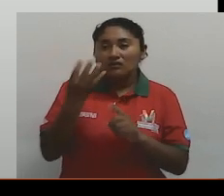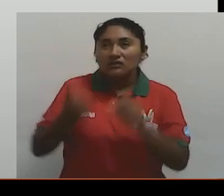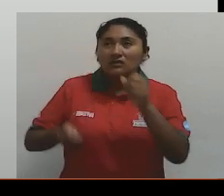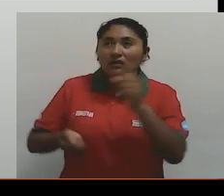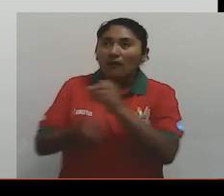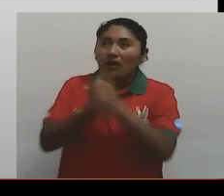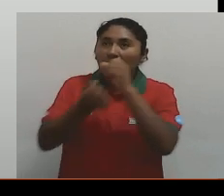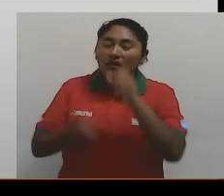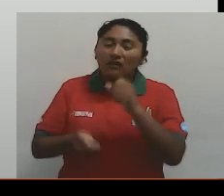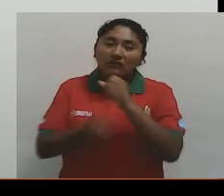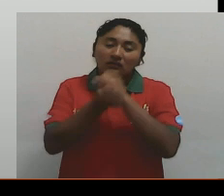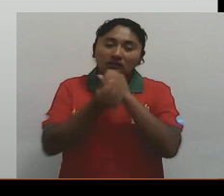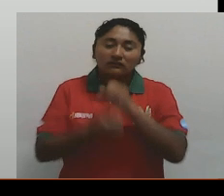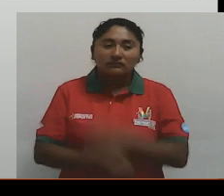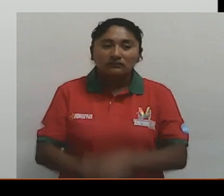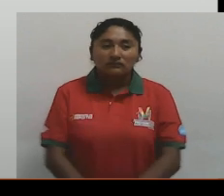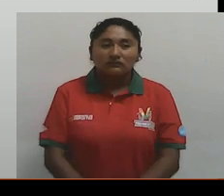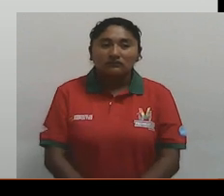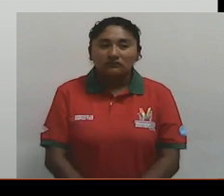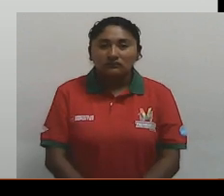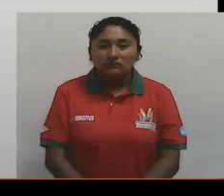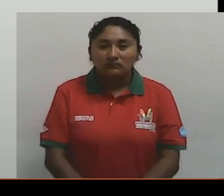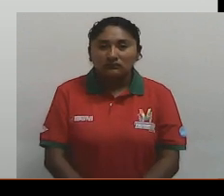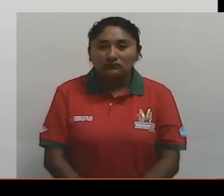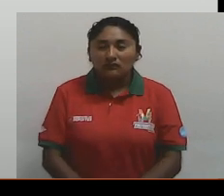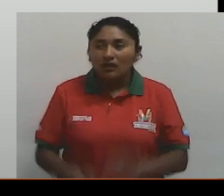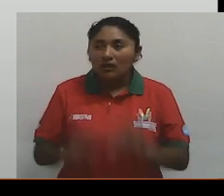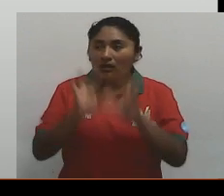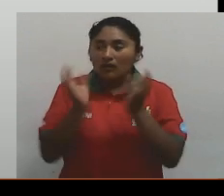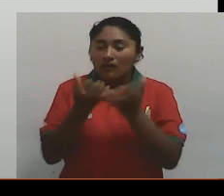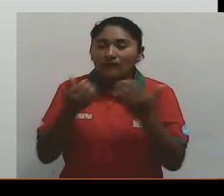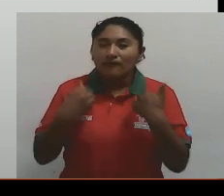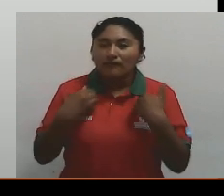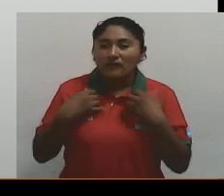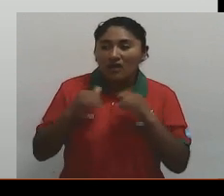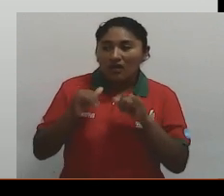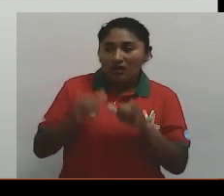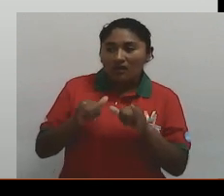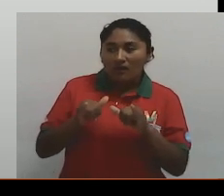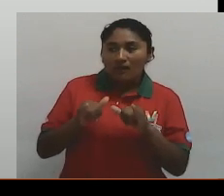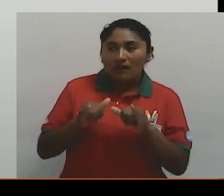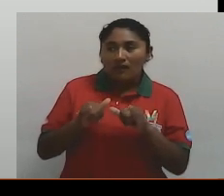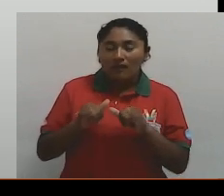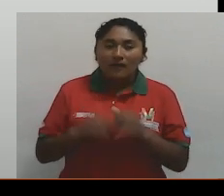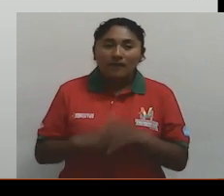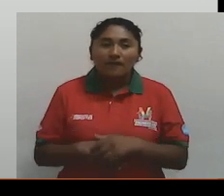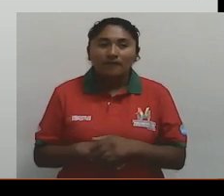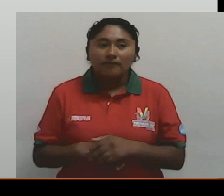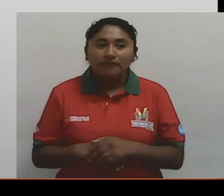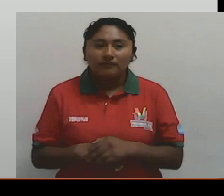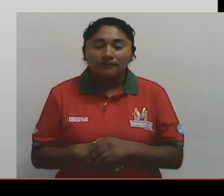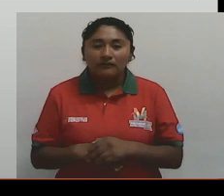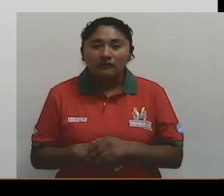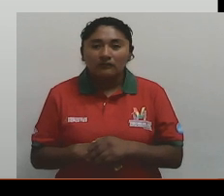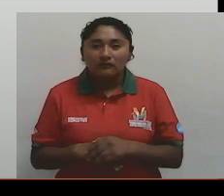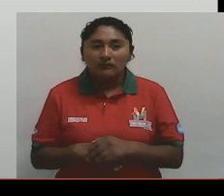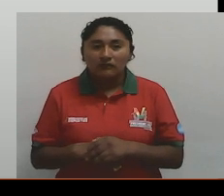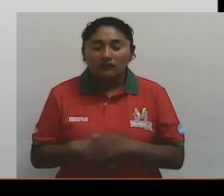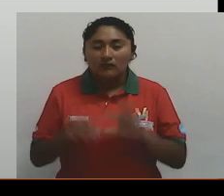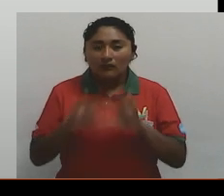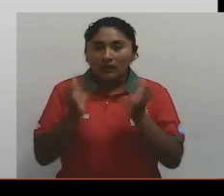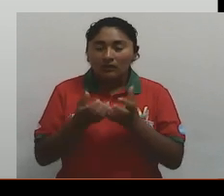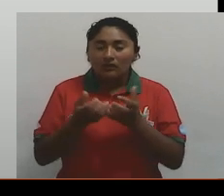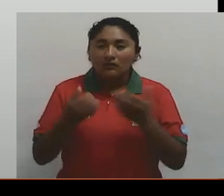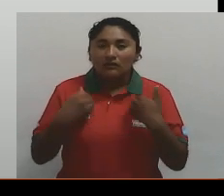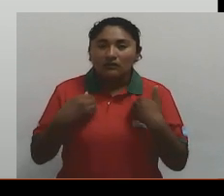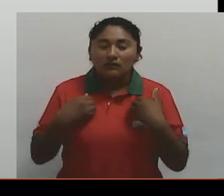del área de juego. Retención. El balón es retenido, lanzado, no rebota del toque. El doble golpe. Un jugador golpea el balón dos veces de forma consecutiva o el